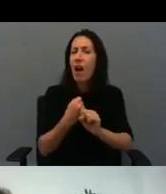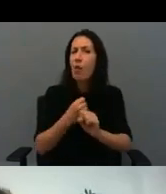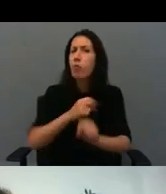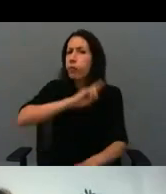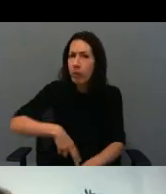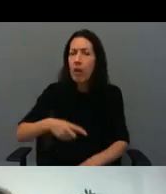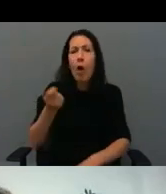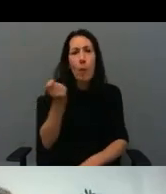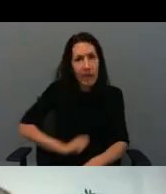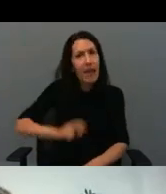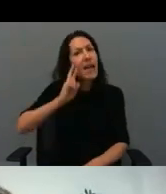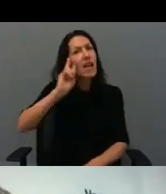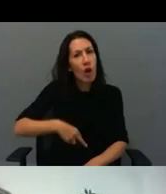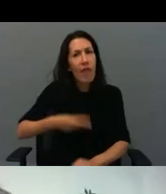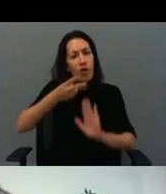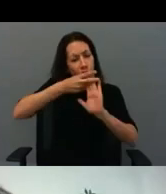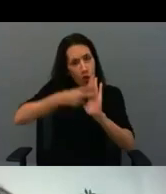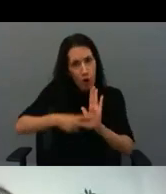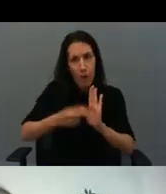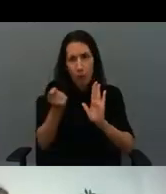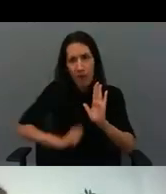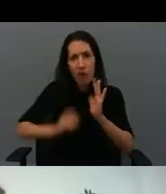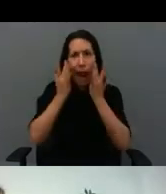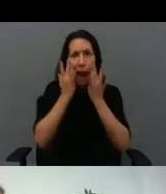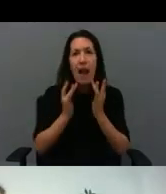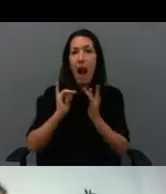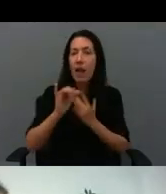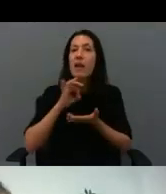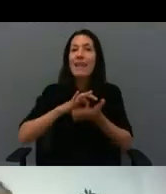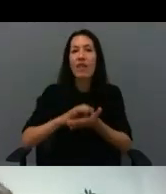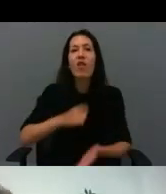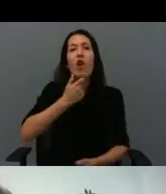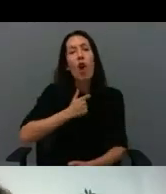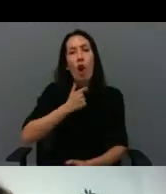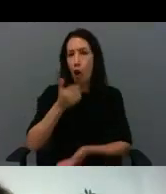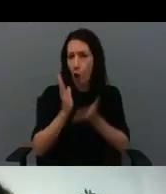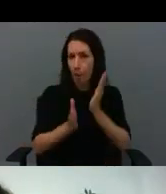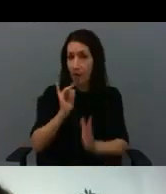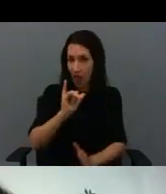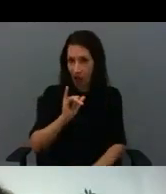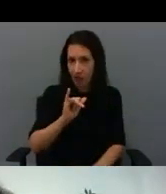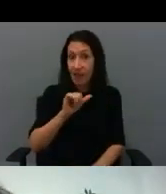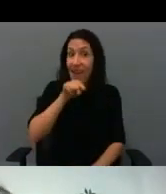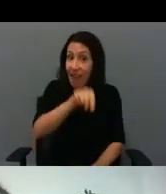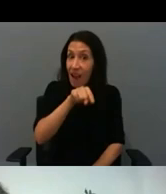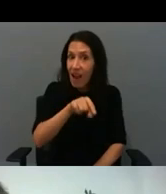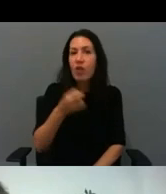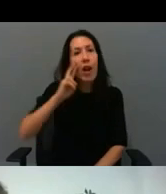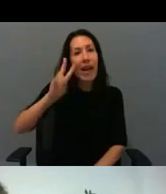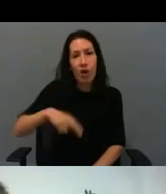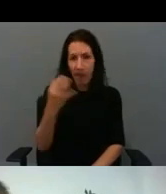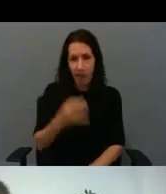profesionalizado y reconocido con normas profesionales de los servicios de logopedia. Eso es lo que se debería